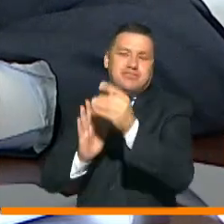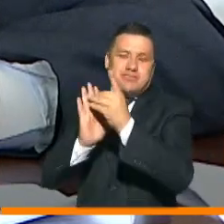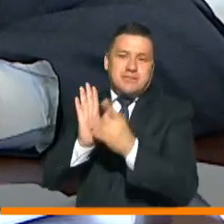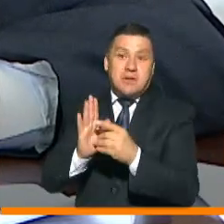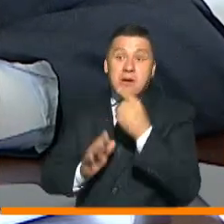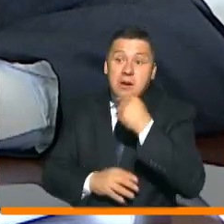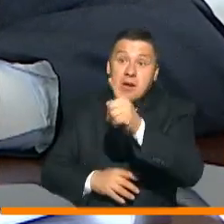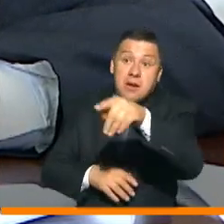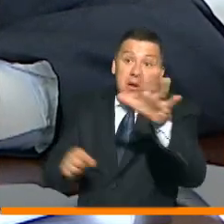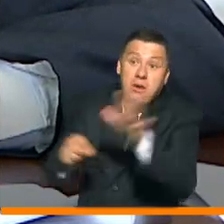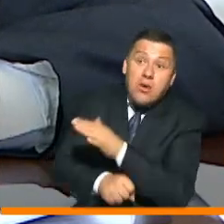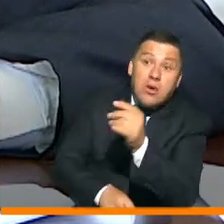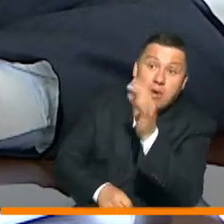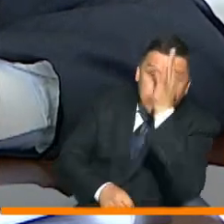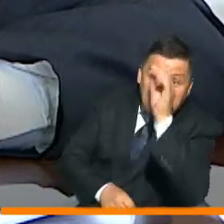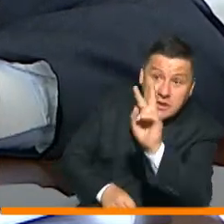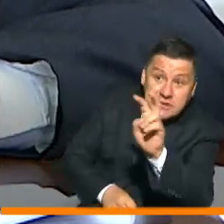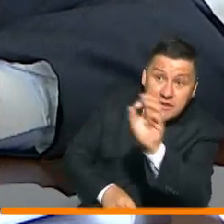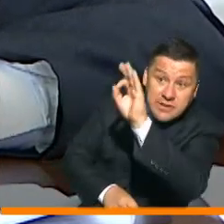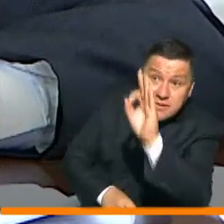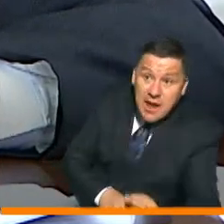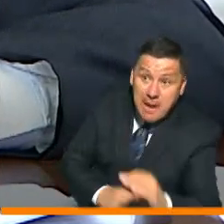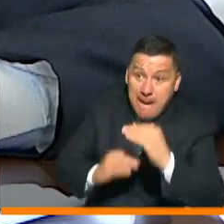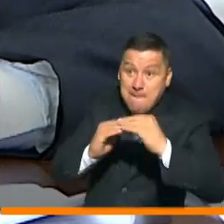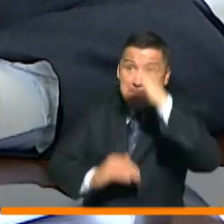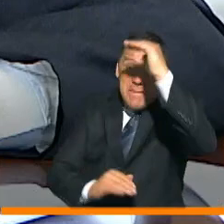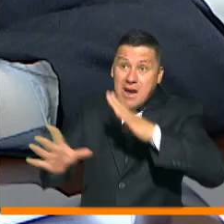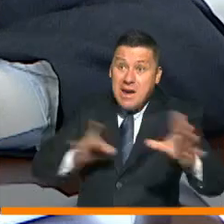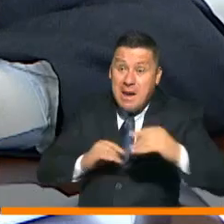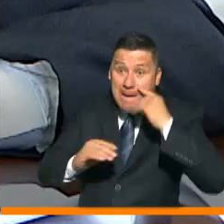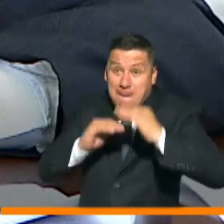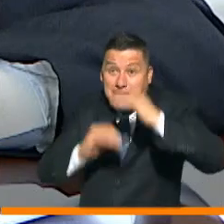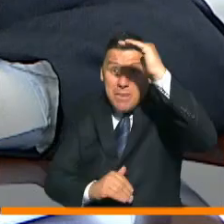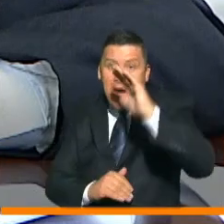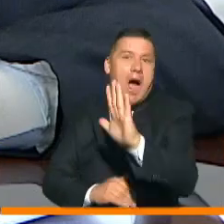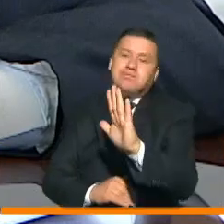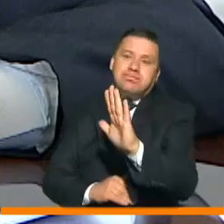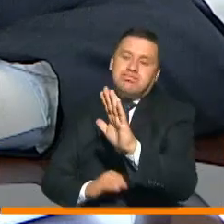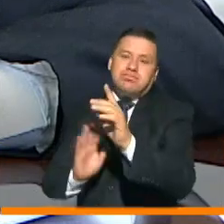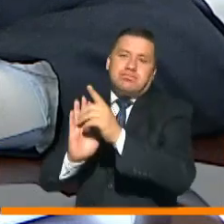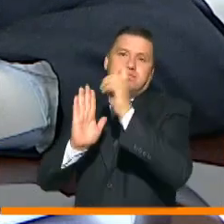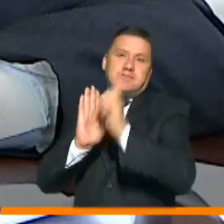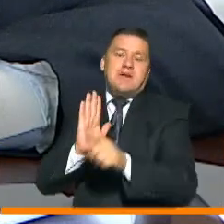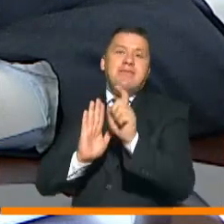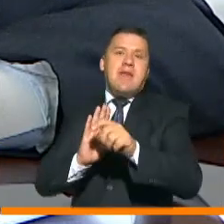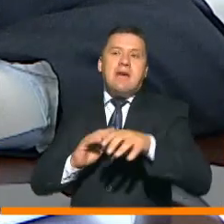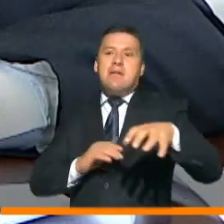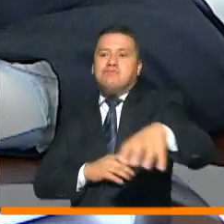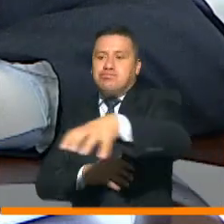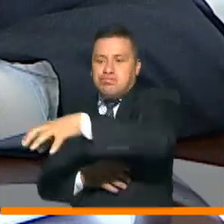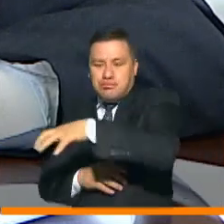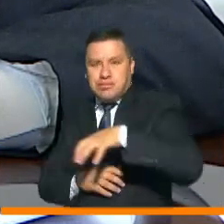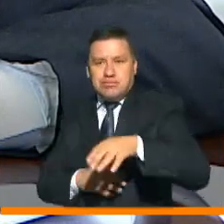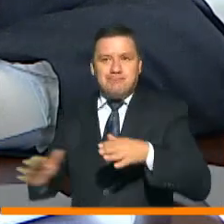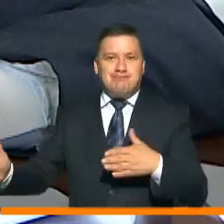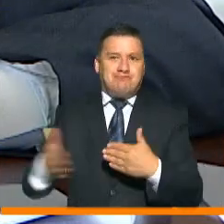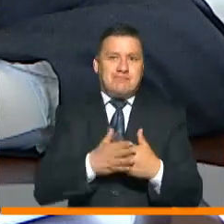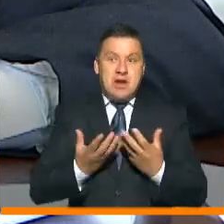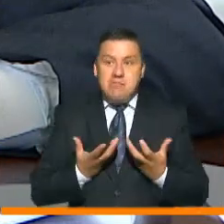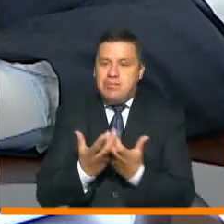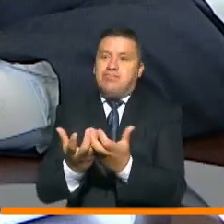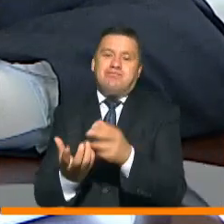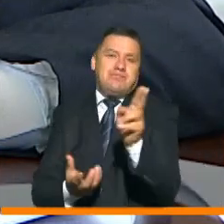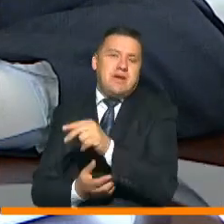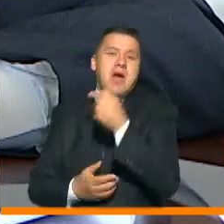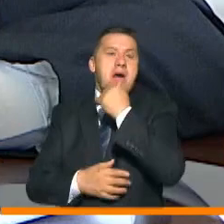mayor al 70% o altos niveles de contagio podrán regular el uso de sitios públicos que generen aglomeración